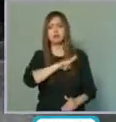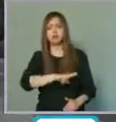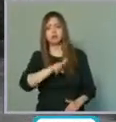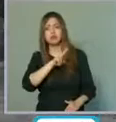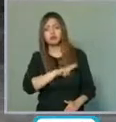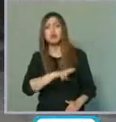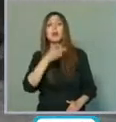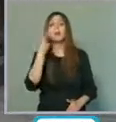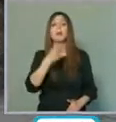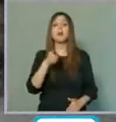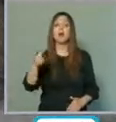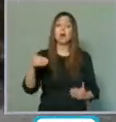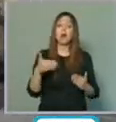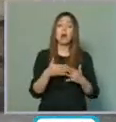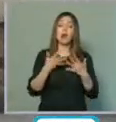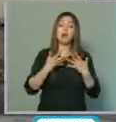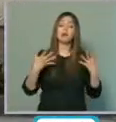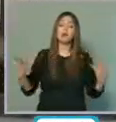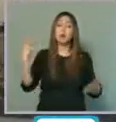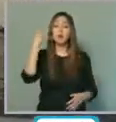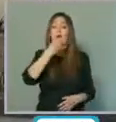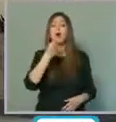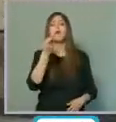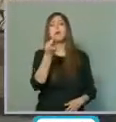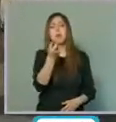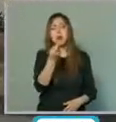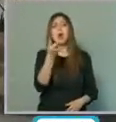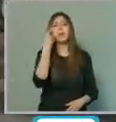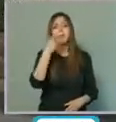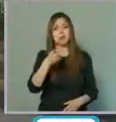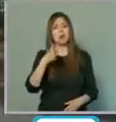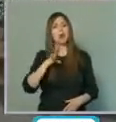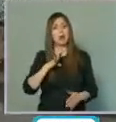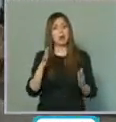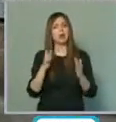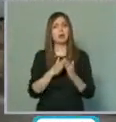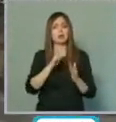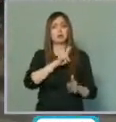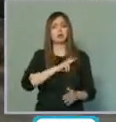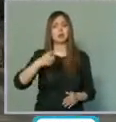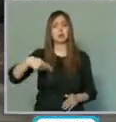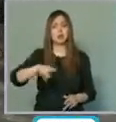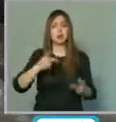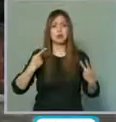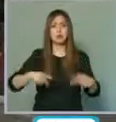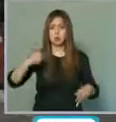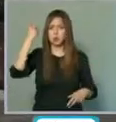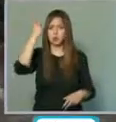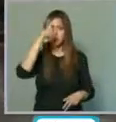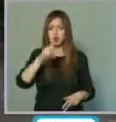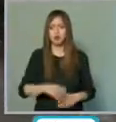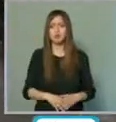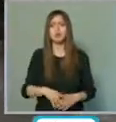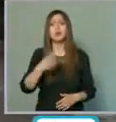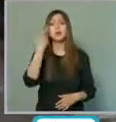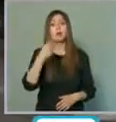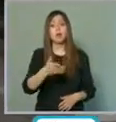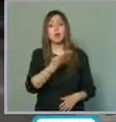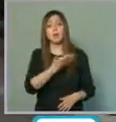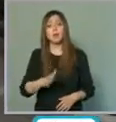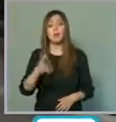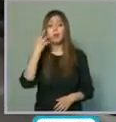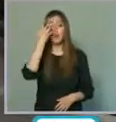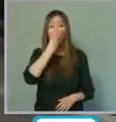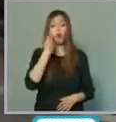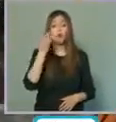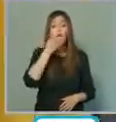que son muy bonitas, ¿no? Son pocas, pero sí hay casas particulares. Y tan bonitas las plantas que se dan aquí, ¿no?